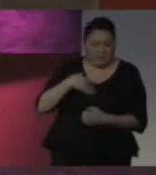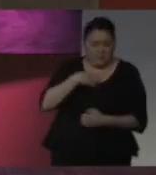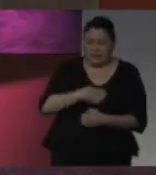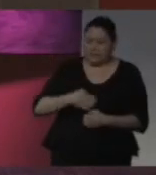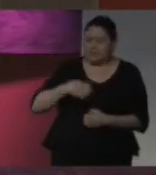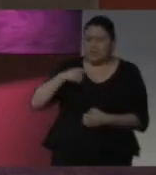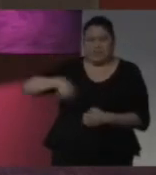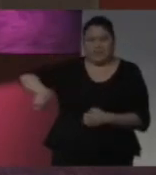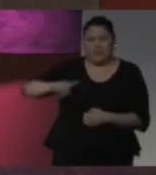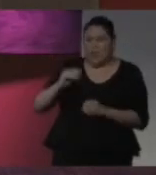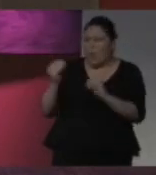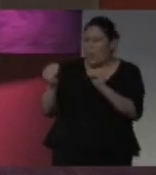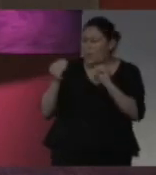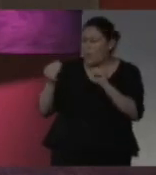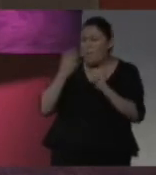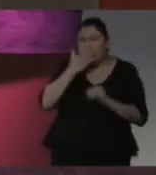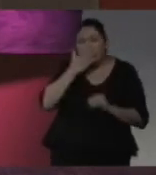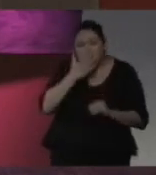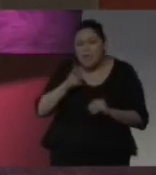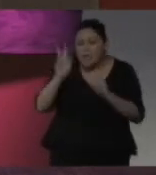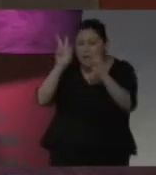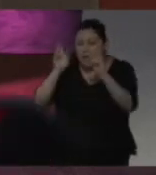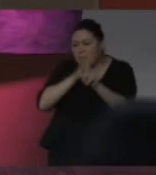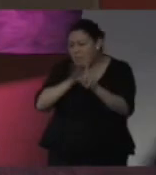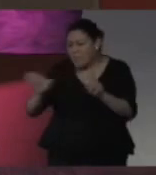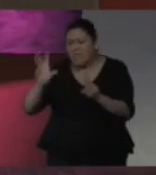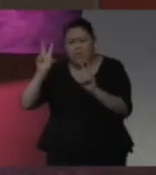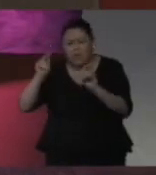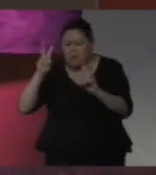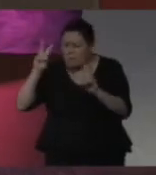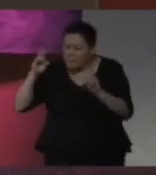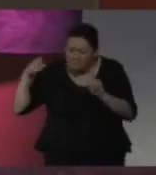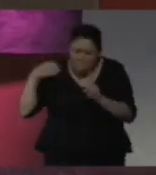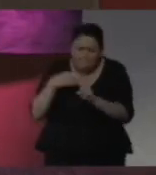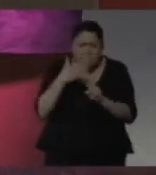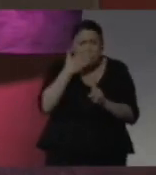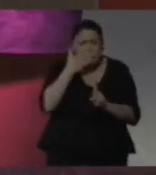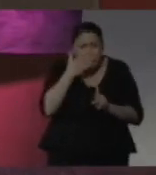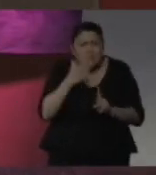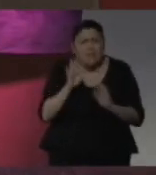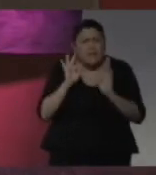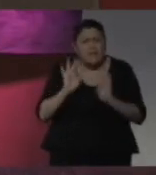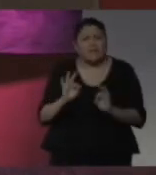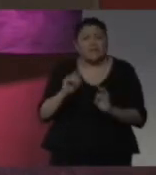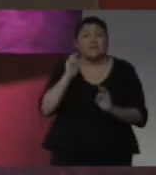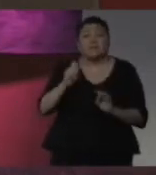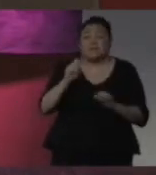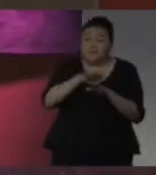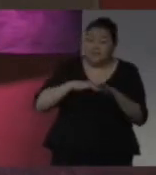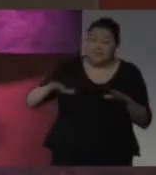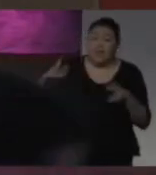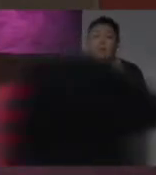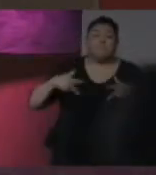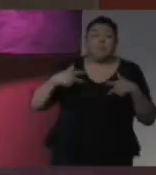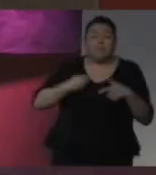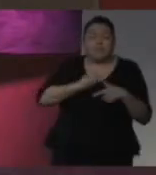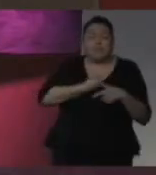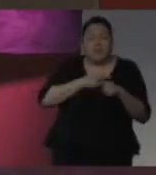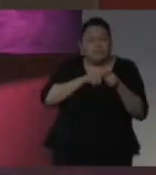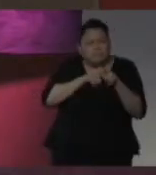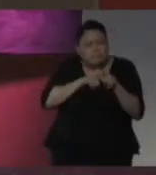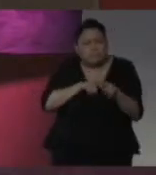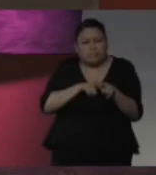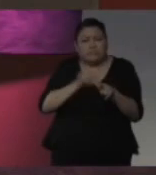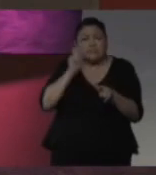estos debates que no se han desprendido del tema principal, que tiene que ver con esta resistencia